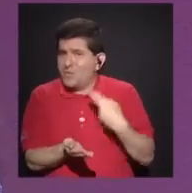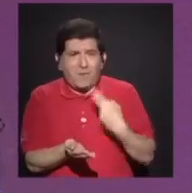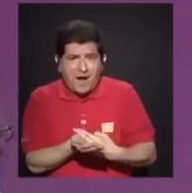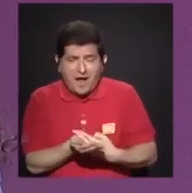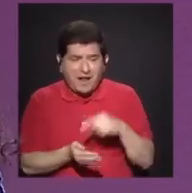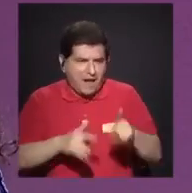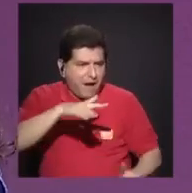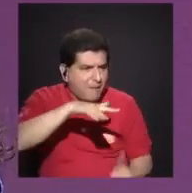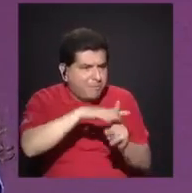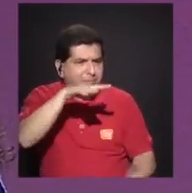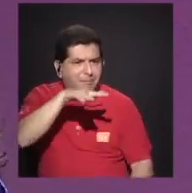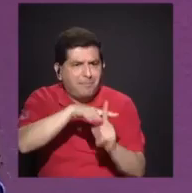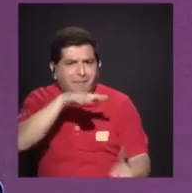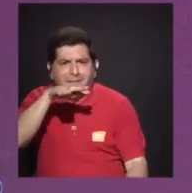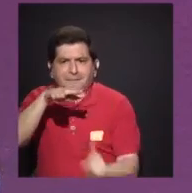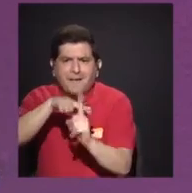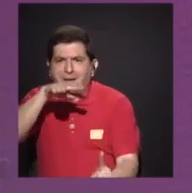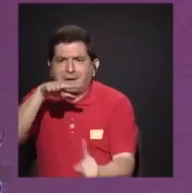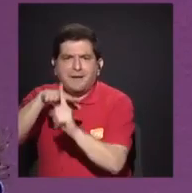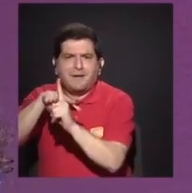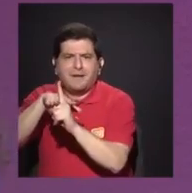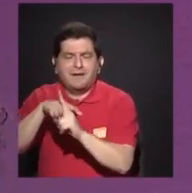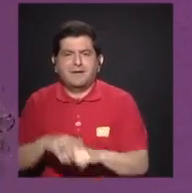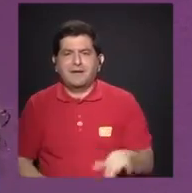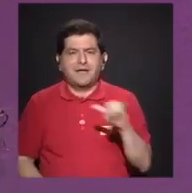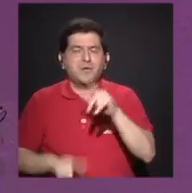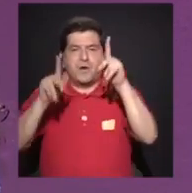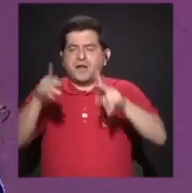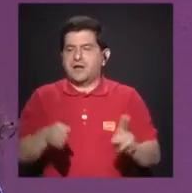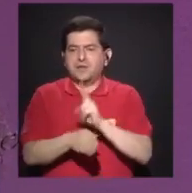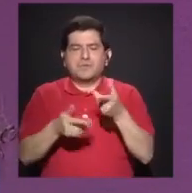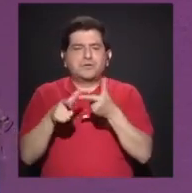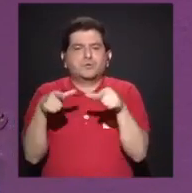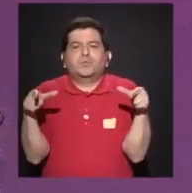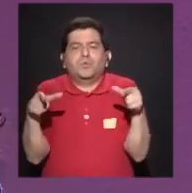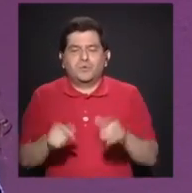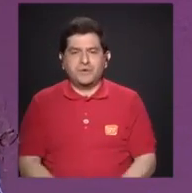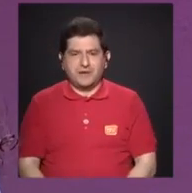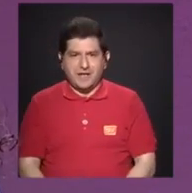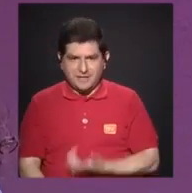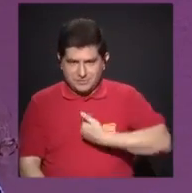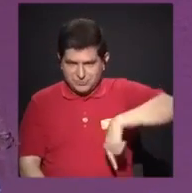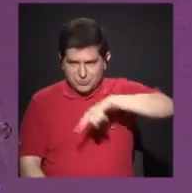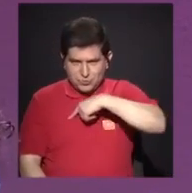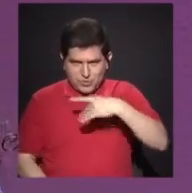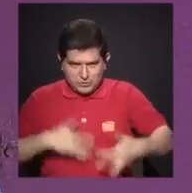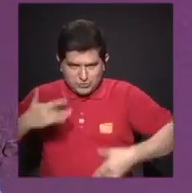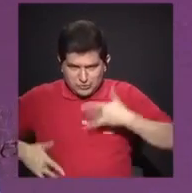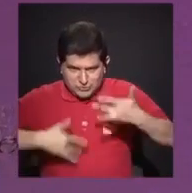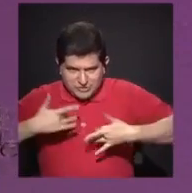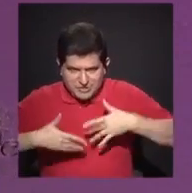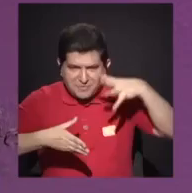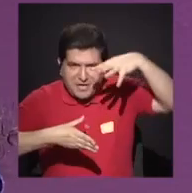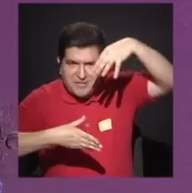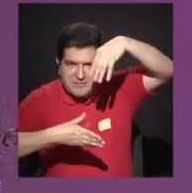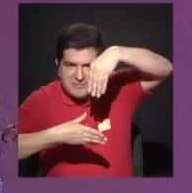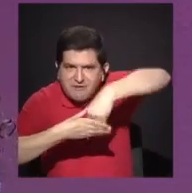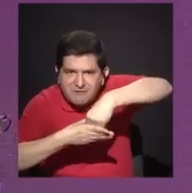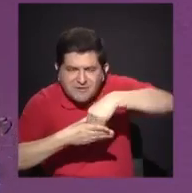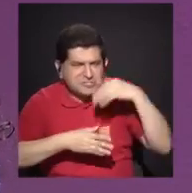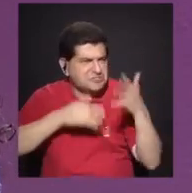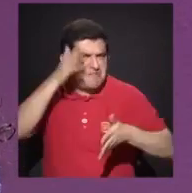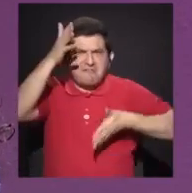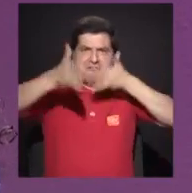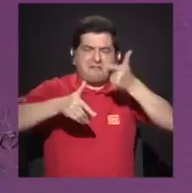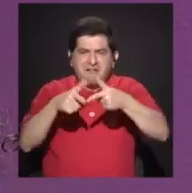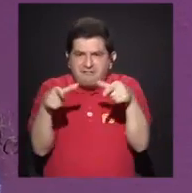ahí surgiendo como personas que usamos la lengua, impregnamos también nuestros sentimientos ahí, creamos a